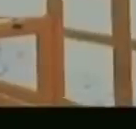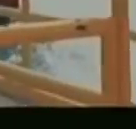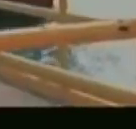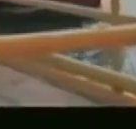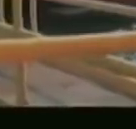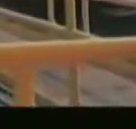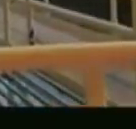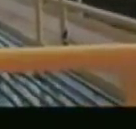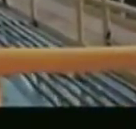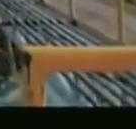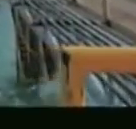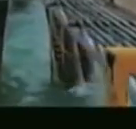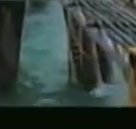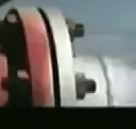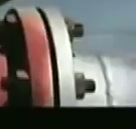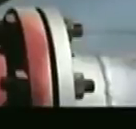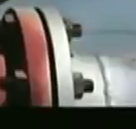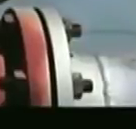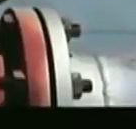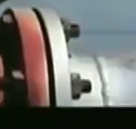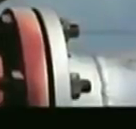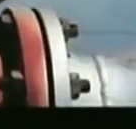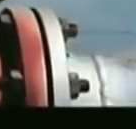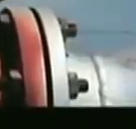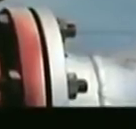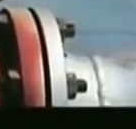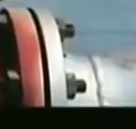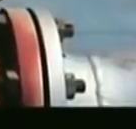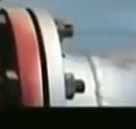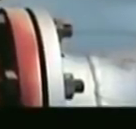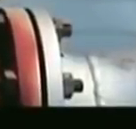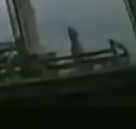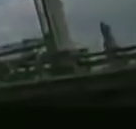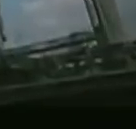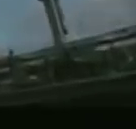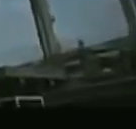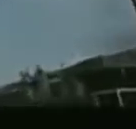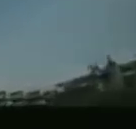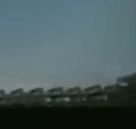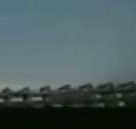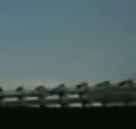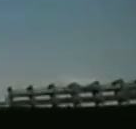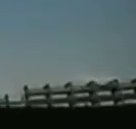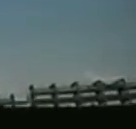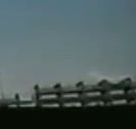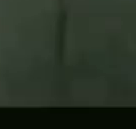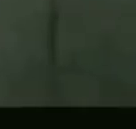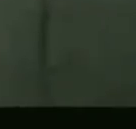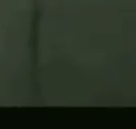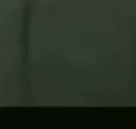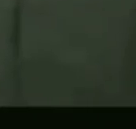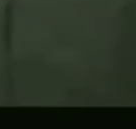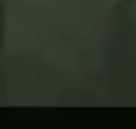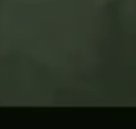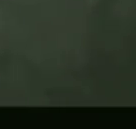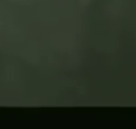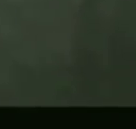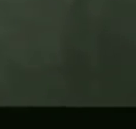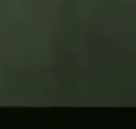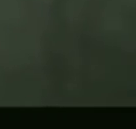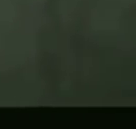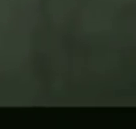Venezuela y nombro una comisión especial presidencial. Dirigida y presidida por